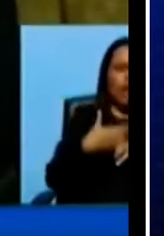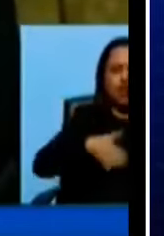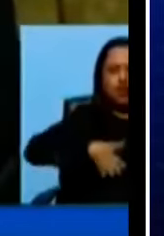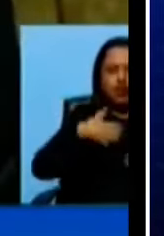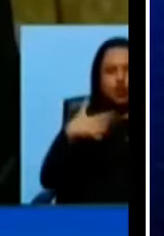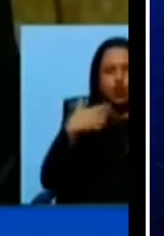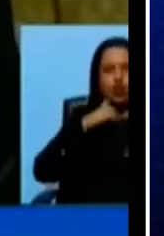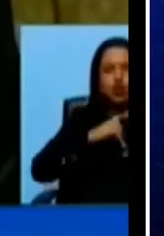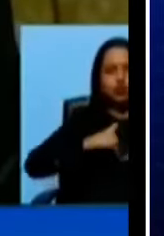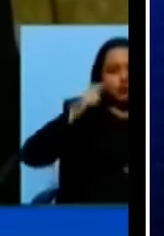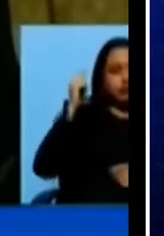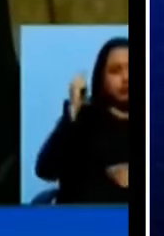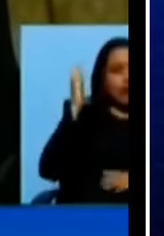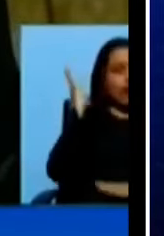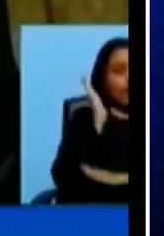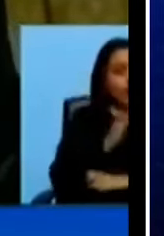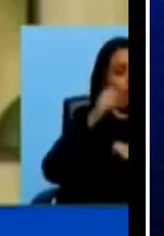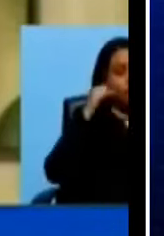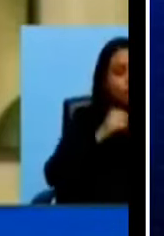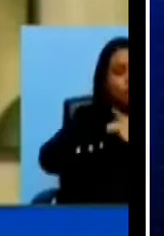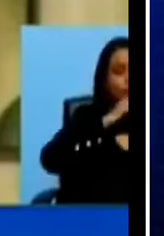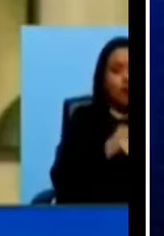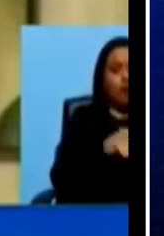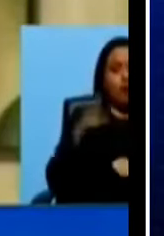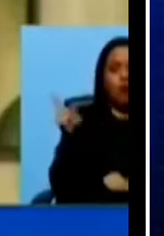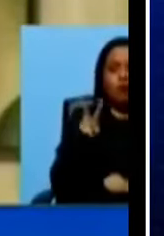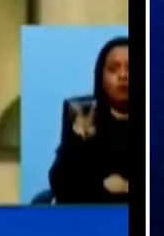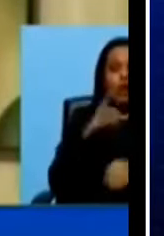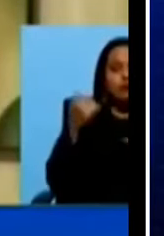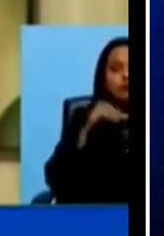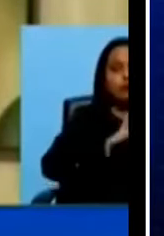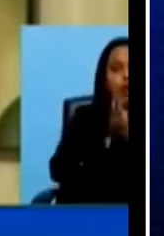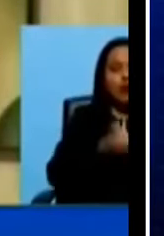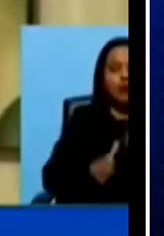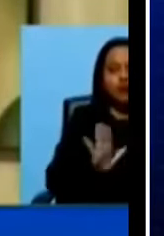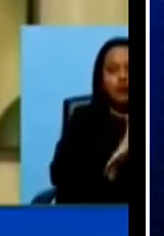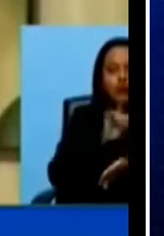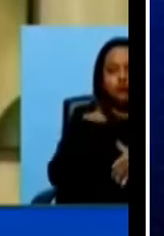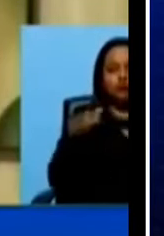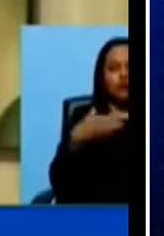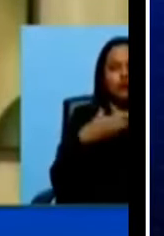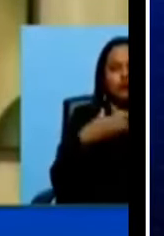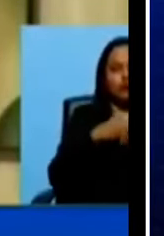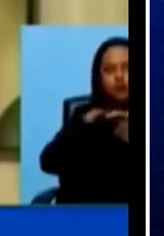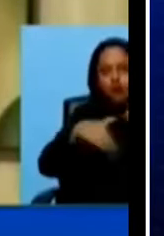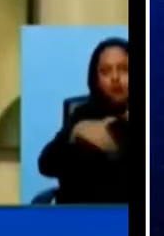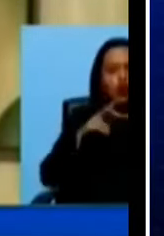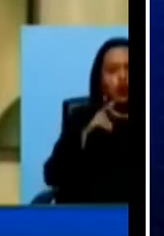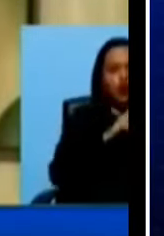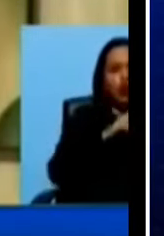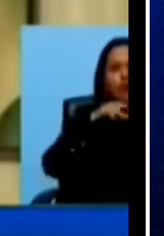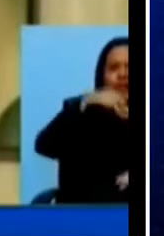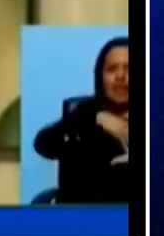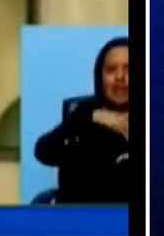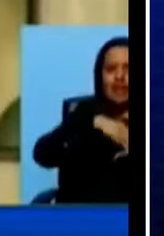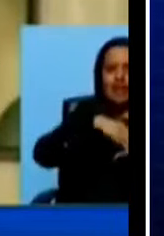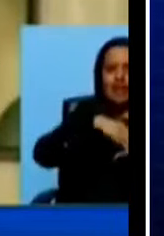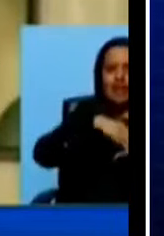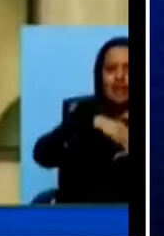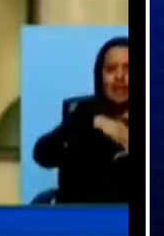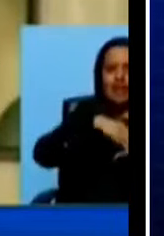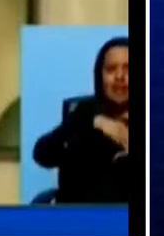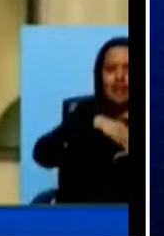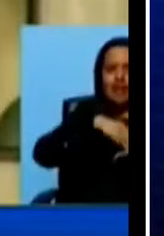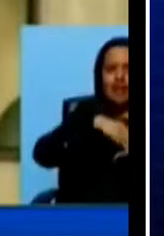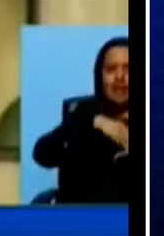severas para que en Venezuela se sane de fascismo toda la sociedad y el estado el fascismo